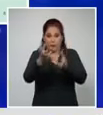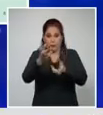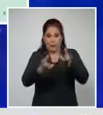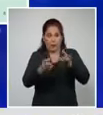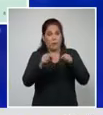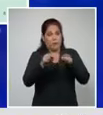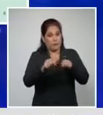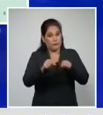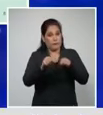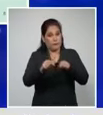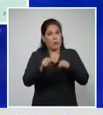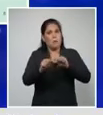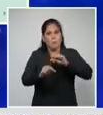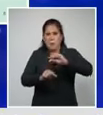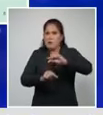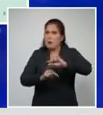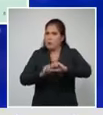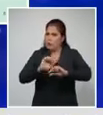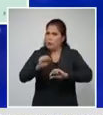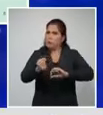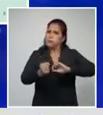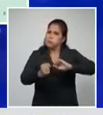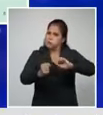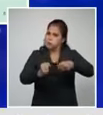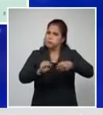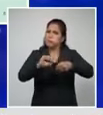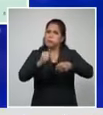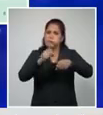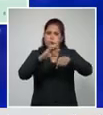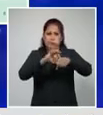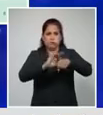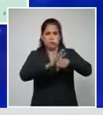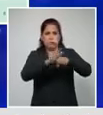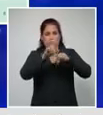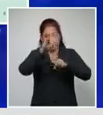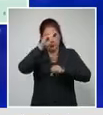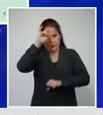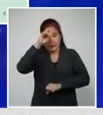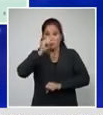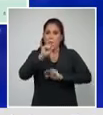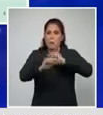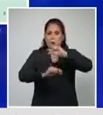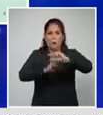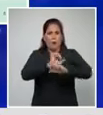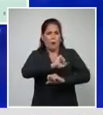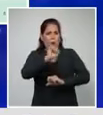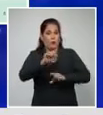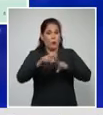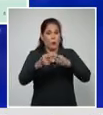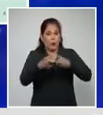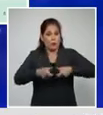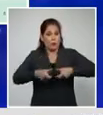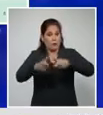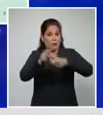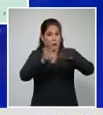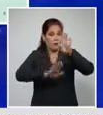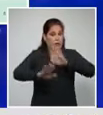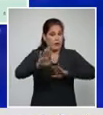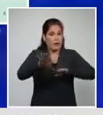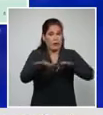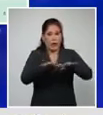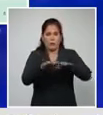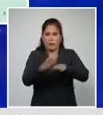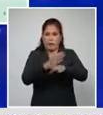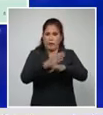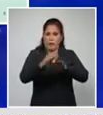que mantiene un control de la pandemia. Han ido logrando con las acciones que realizan que no se vaya